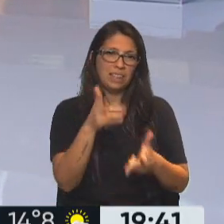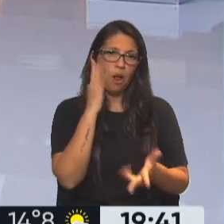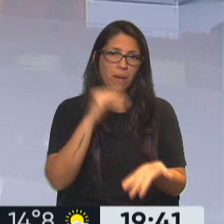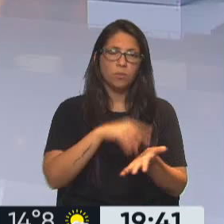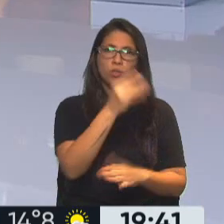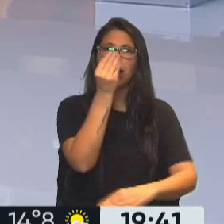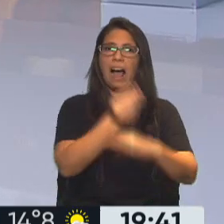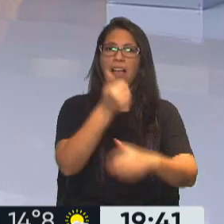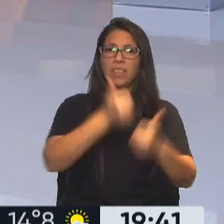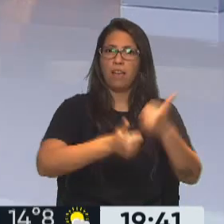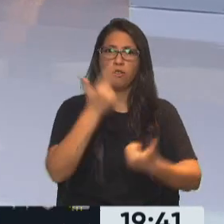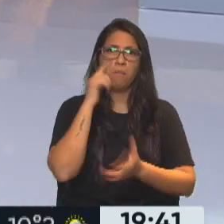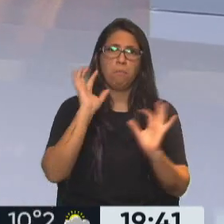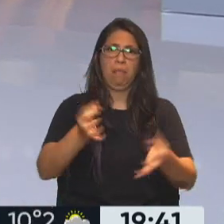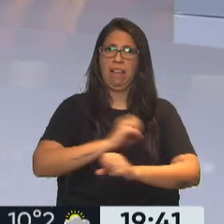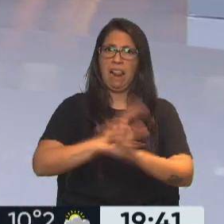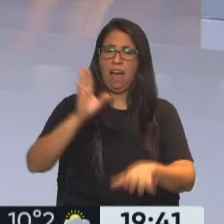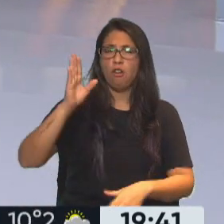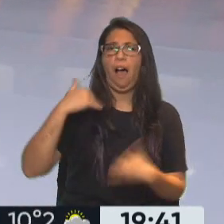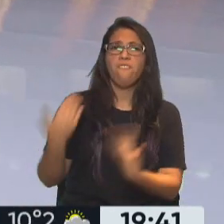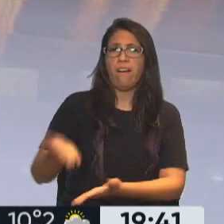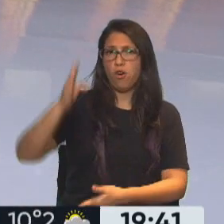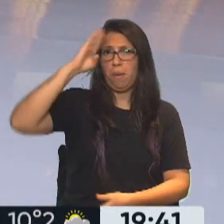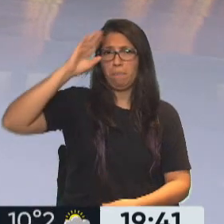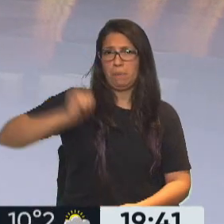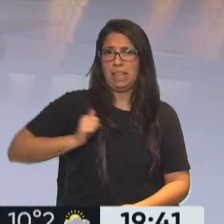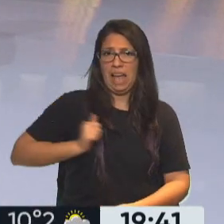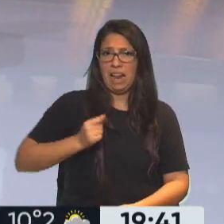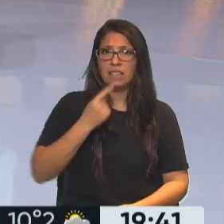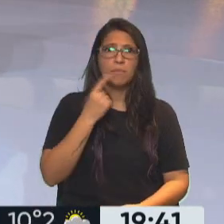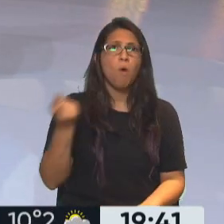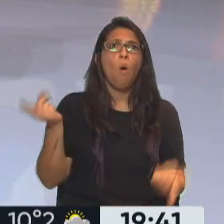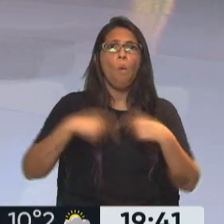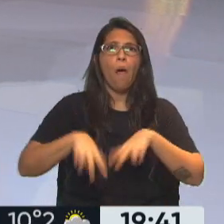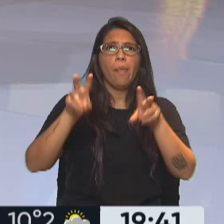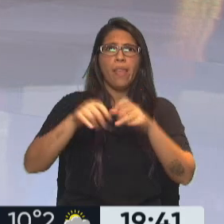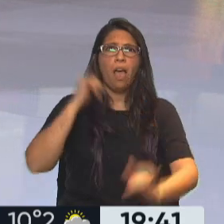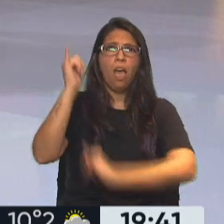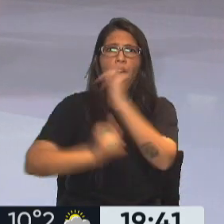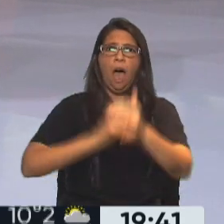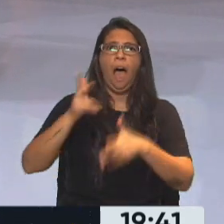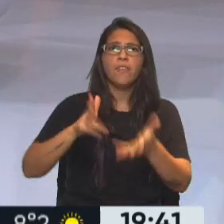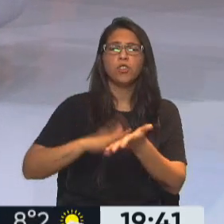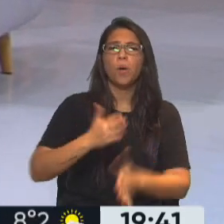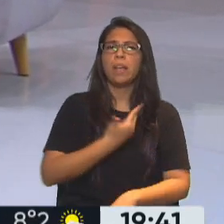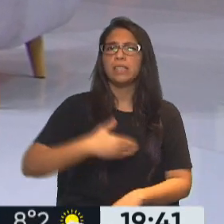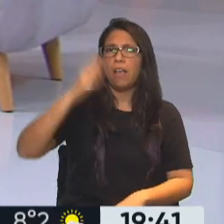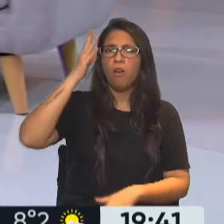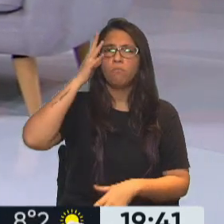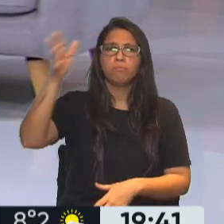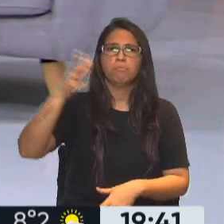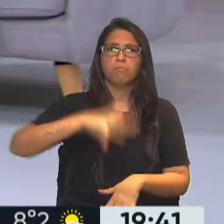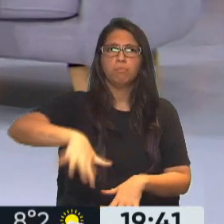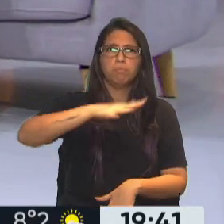un candidato que es expresamente negacionista Totalmente, y que vuelve a reflotar la teoría de los dos demonios, que vuelve a hablar de excesos, o